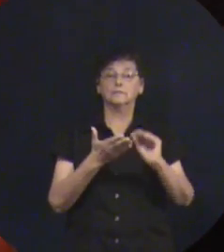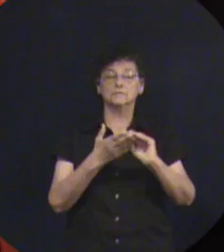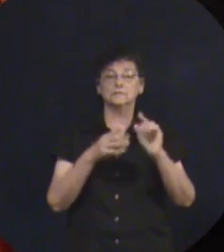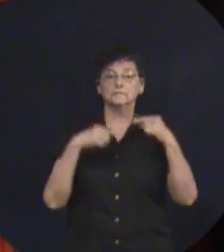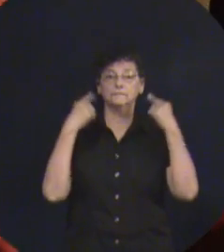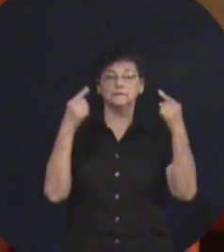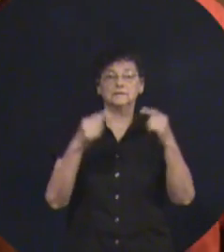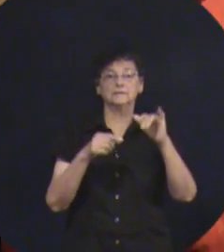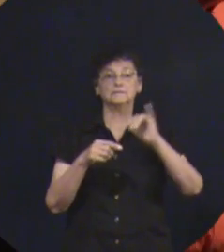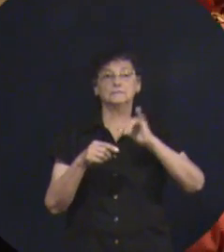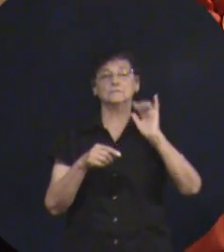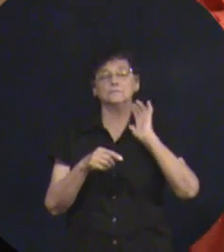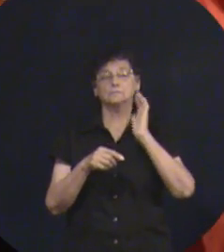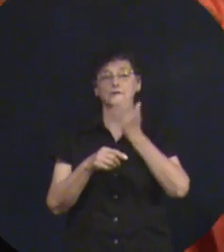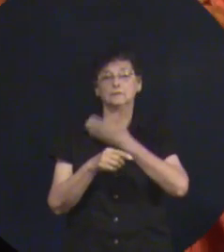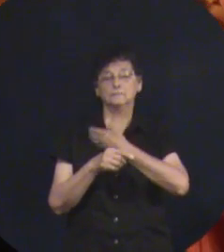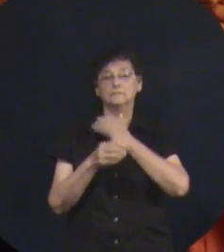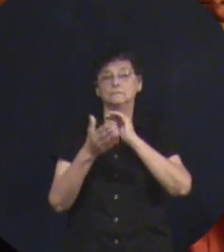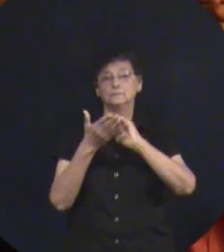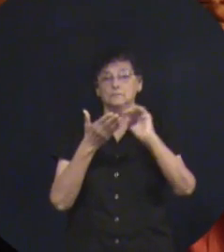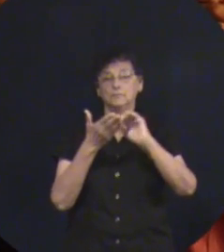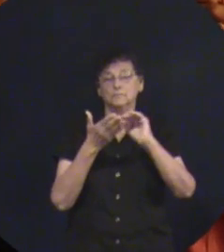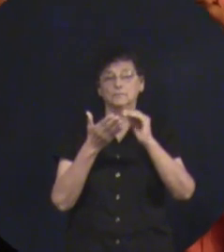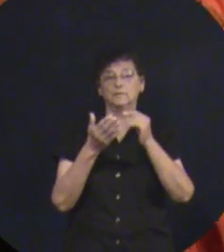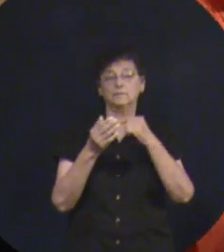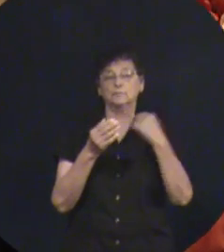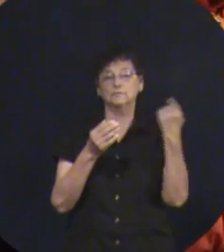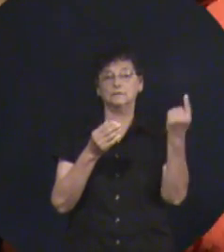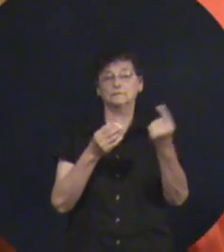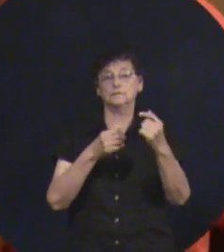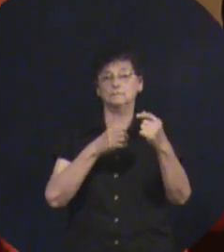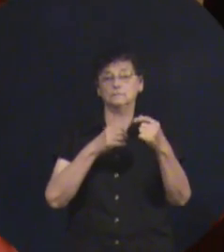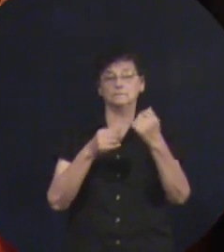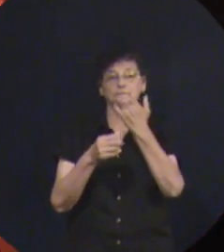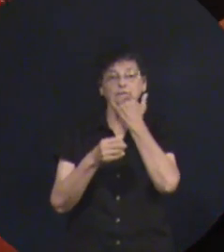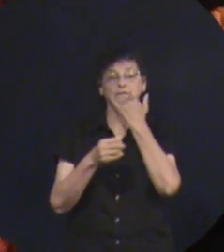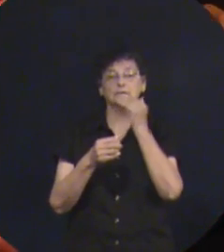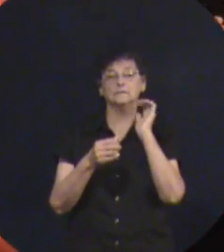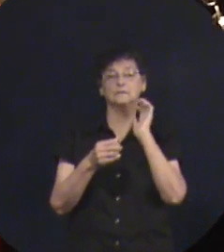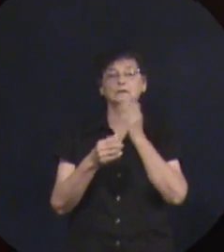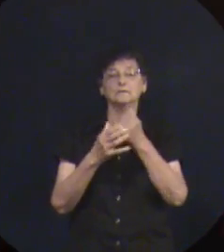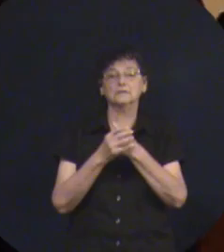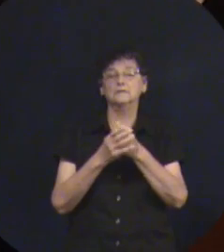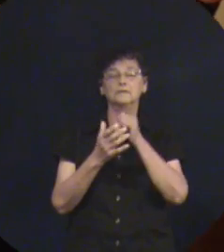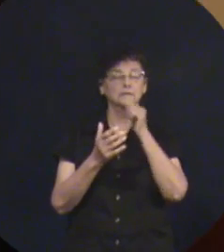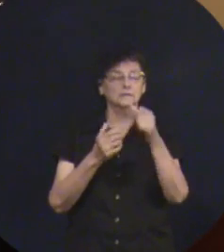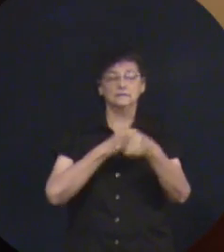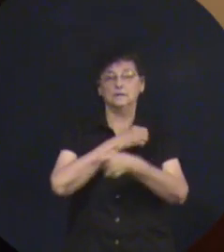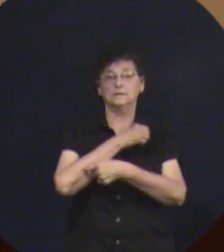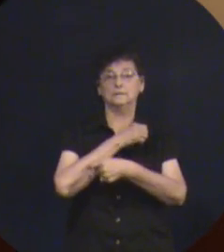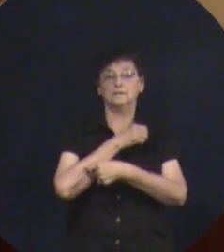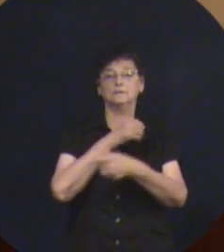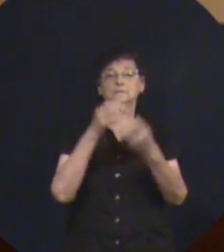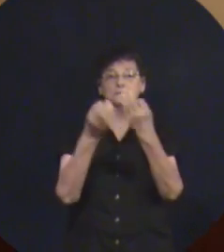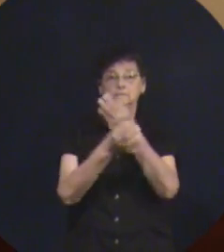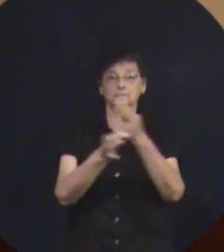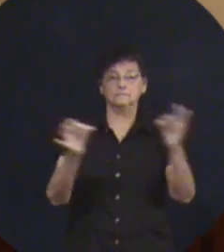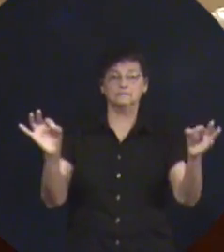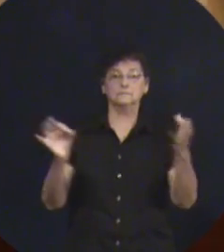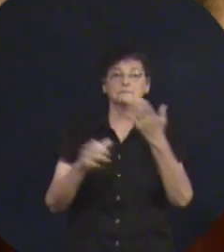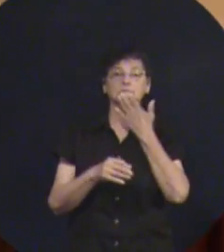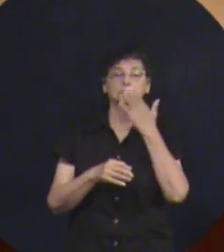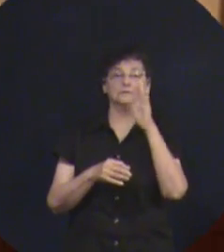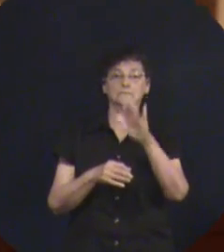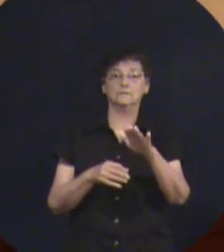perdona nuestras ofensas, como también nosotros perdonamos a los que nos ofenden, y no nos dejes caer en la